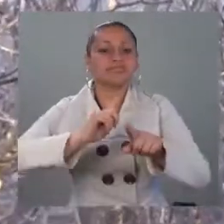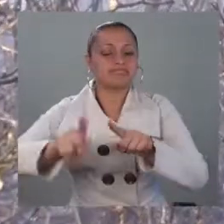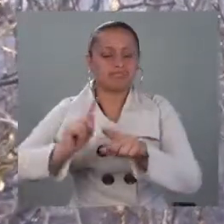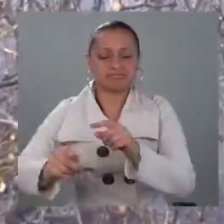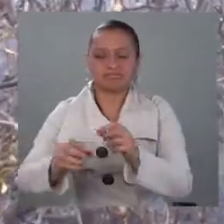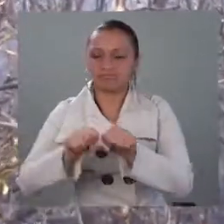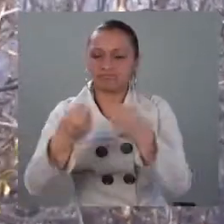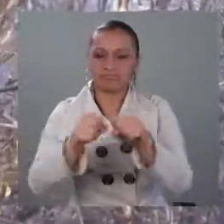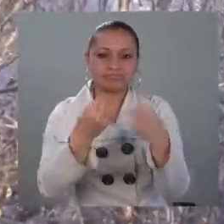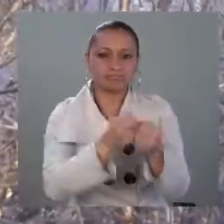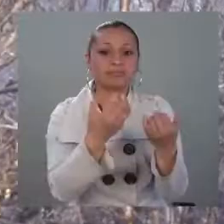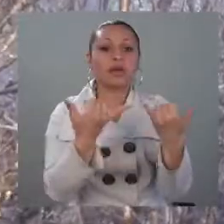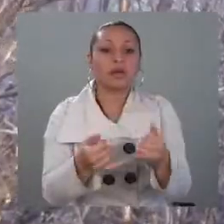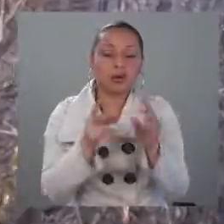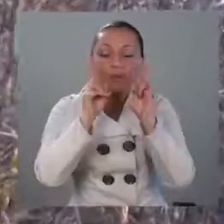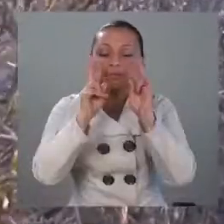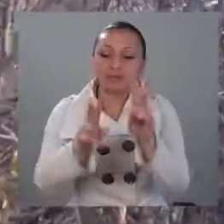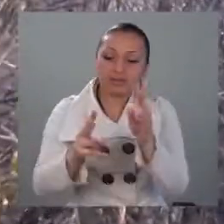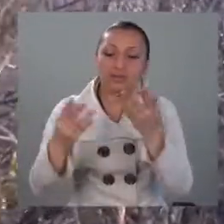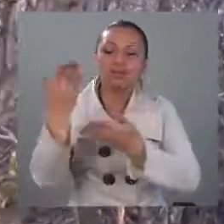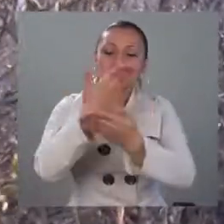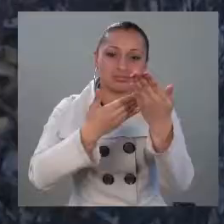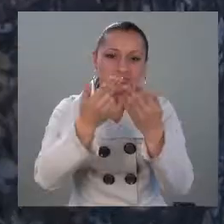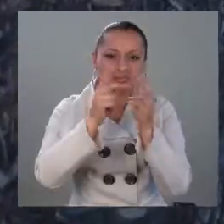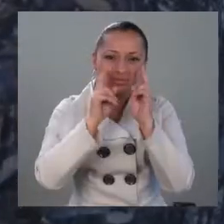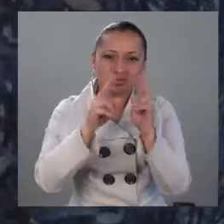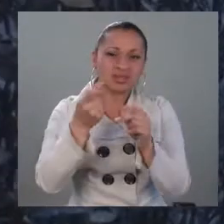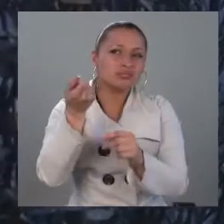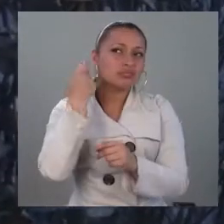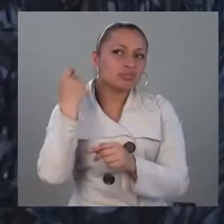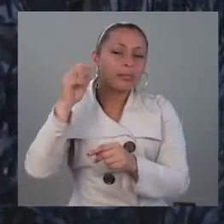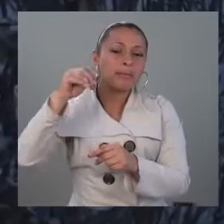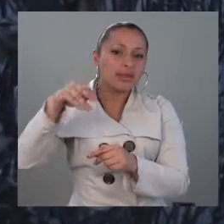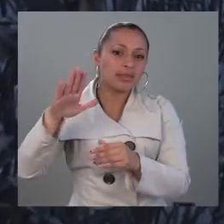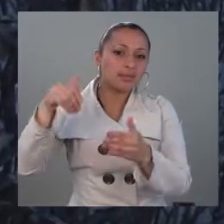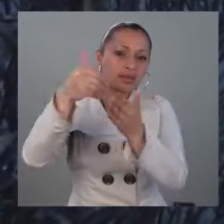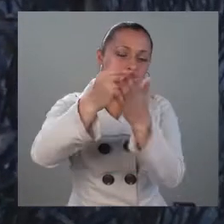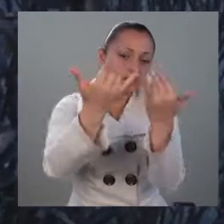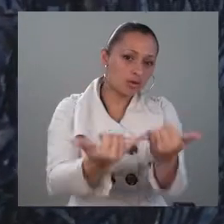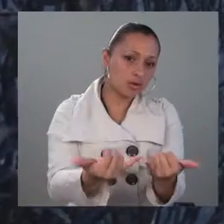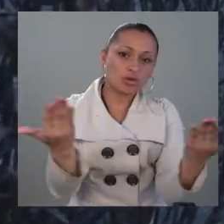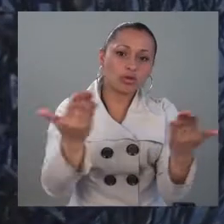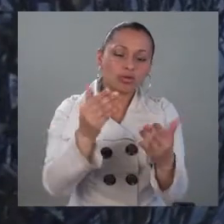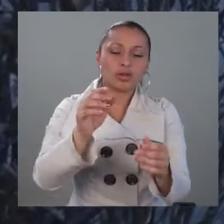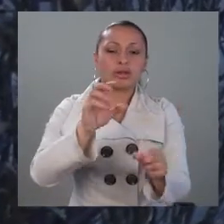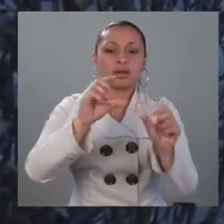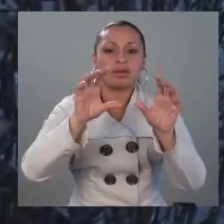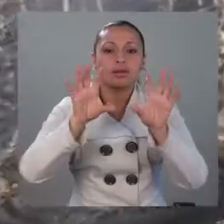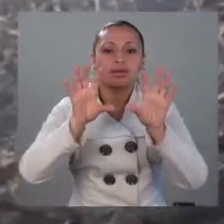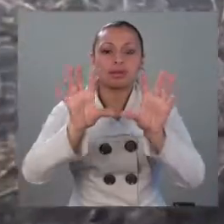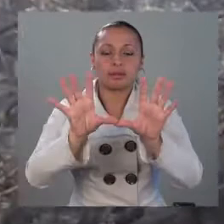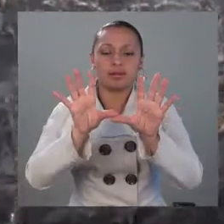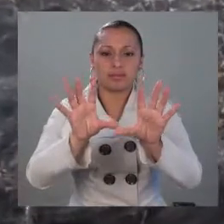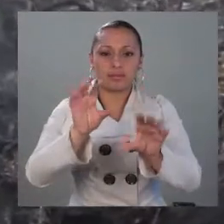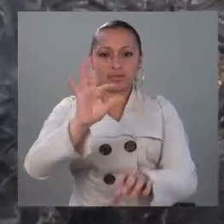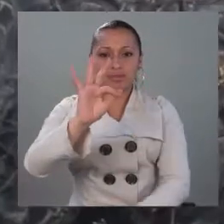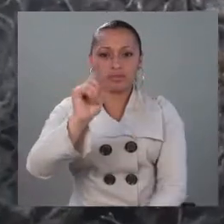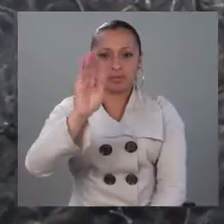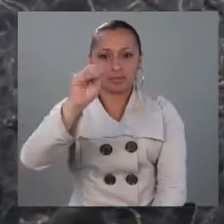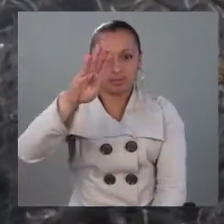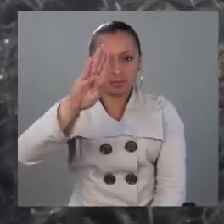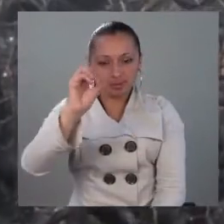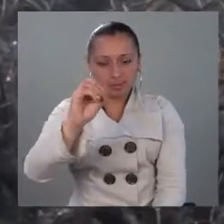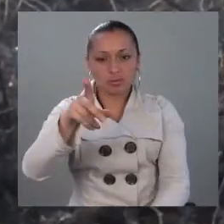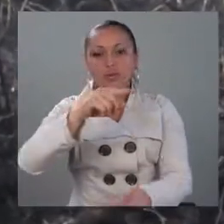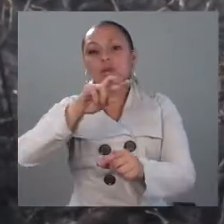el momento se encuentran evaluando incendios que ocurrieron desde el día martes a hoy en el municipio del Tambo, en el municipio de San